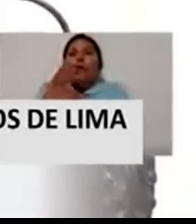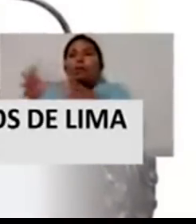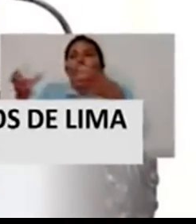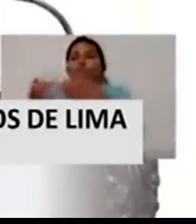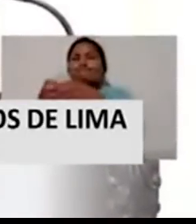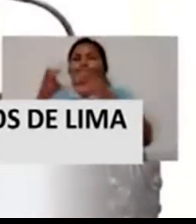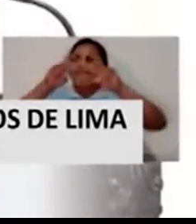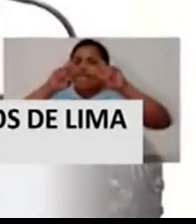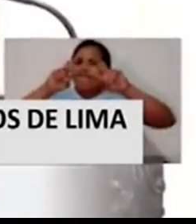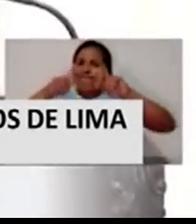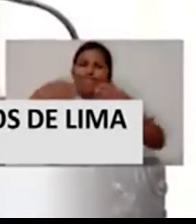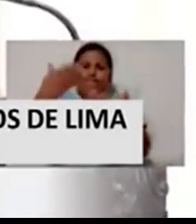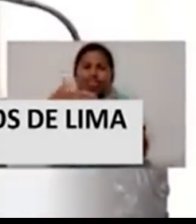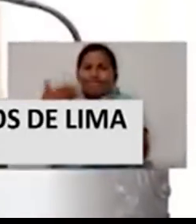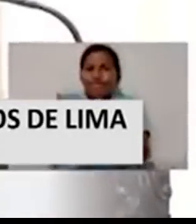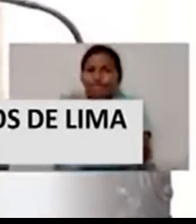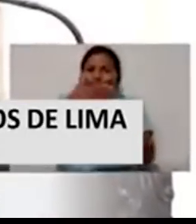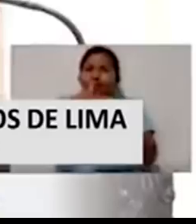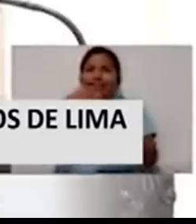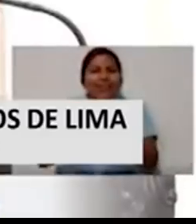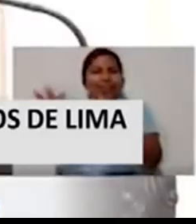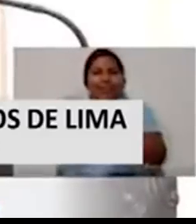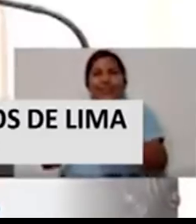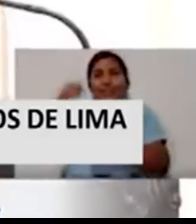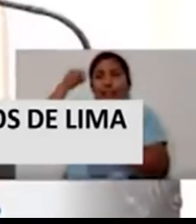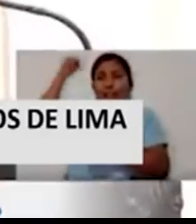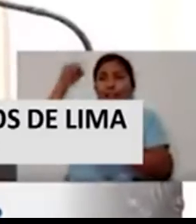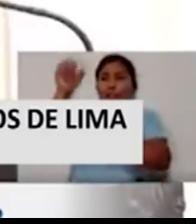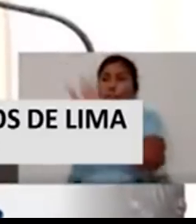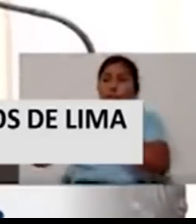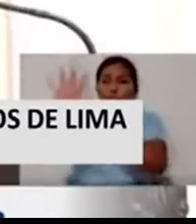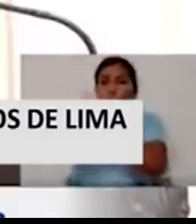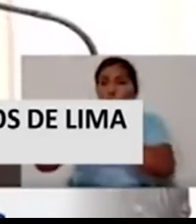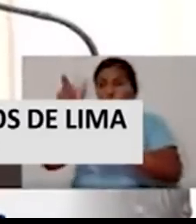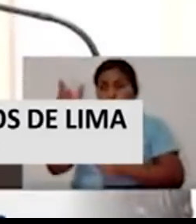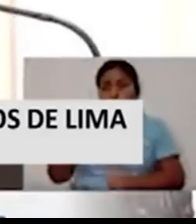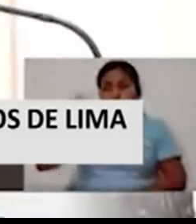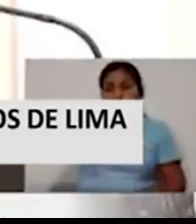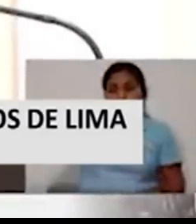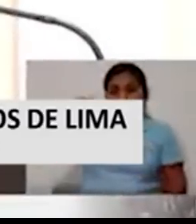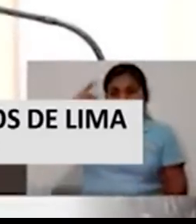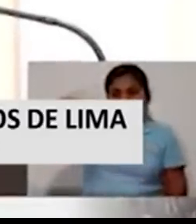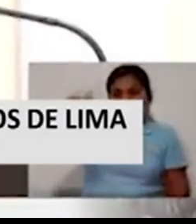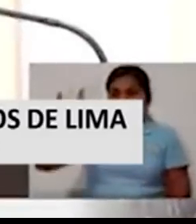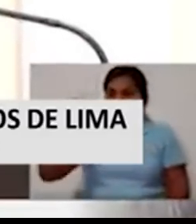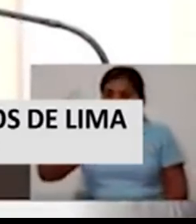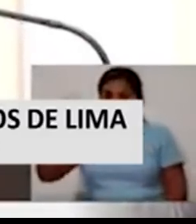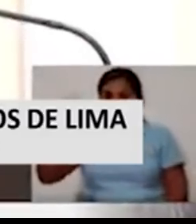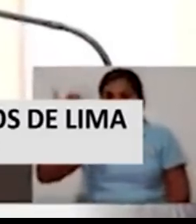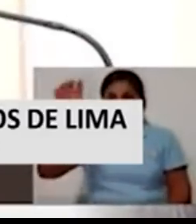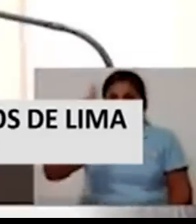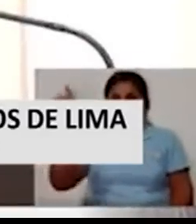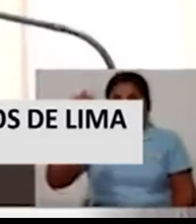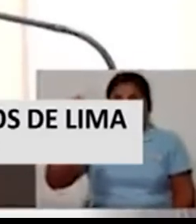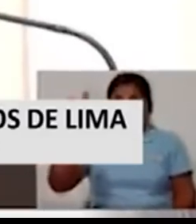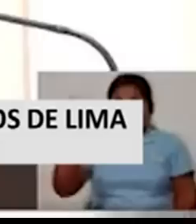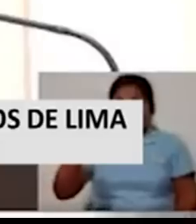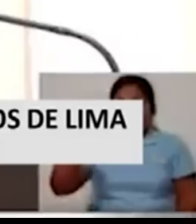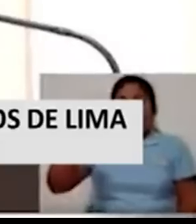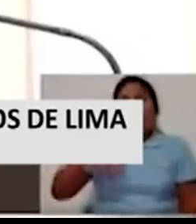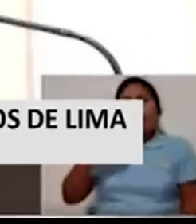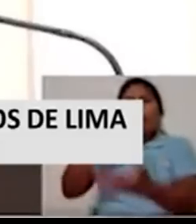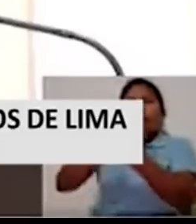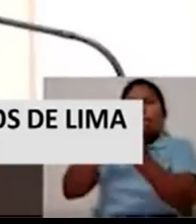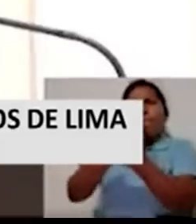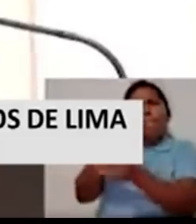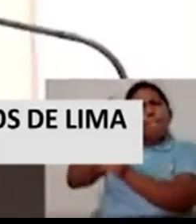proceso y garantizando el derecho de defensa al regidor metropolitano Julio César Gagó Pérez, se evalúe los hechos a fin de establecer la